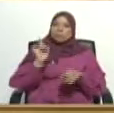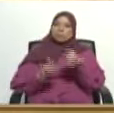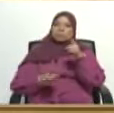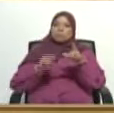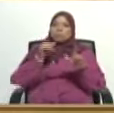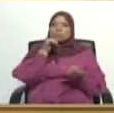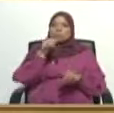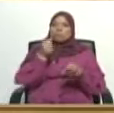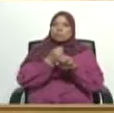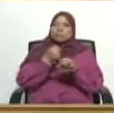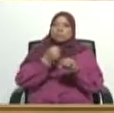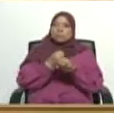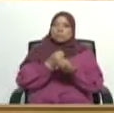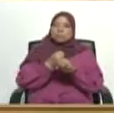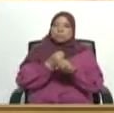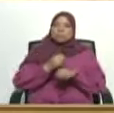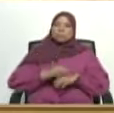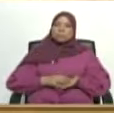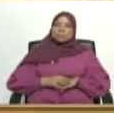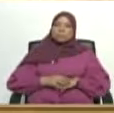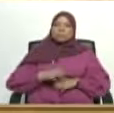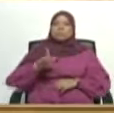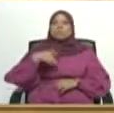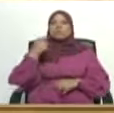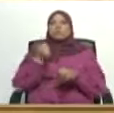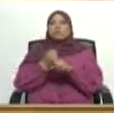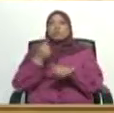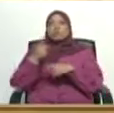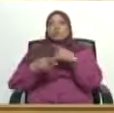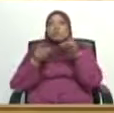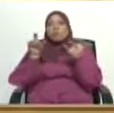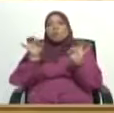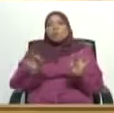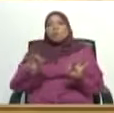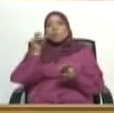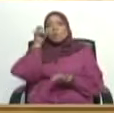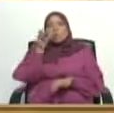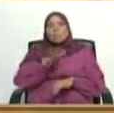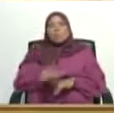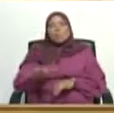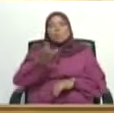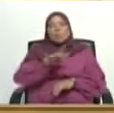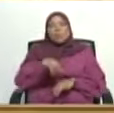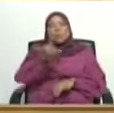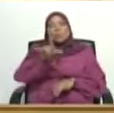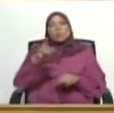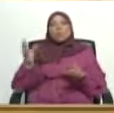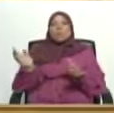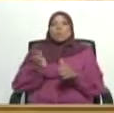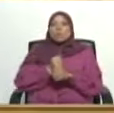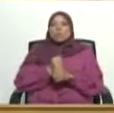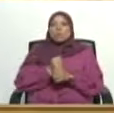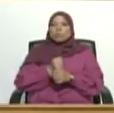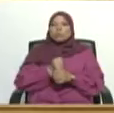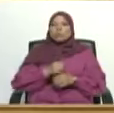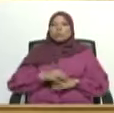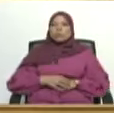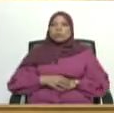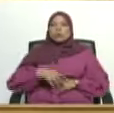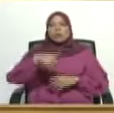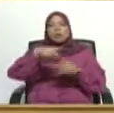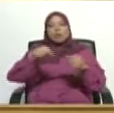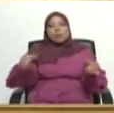antisemita. Porque semita era una de las poblaciones que se encontraban allí en la